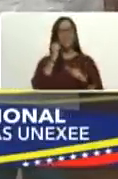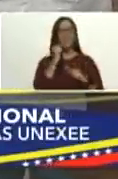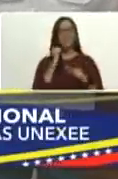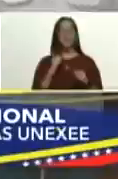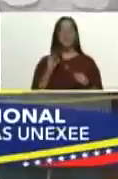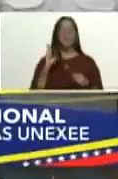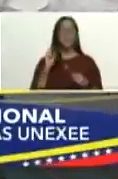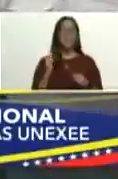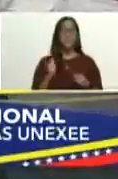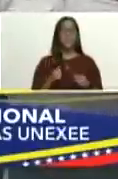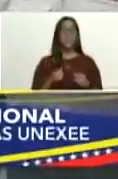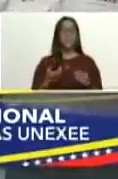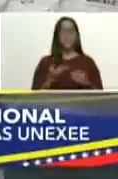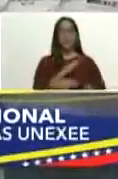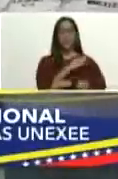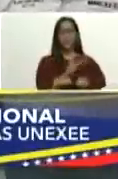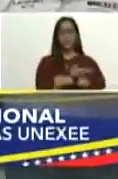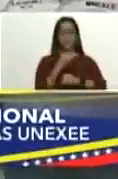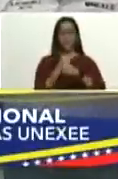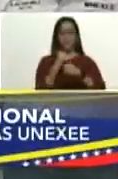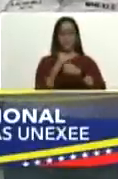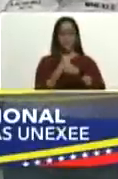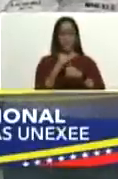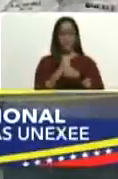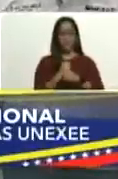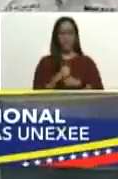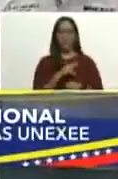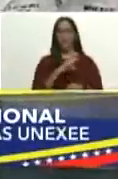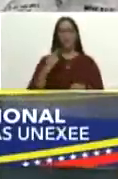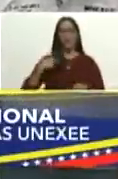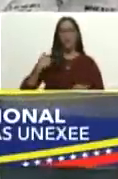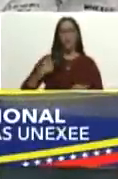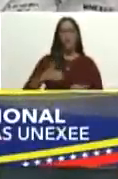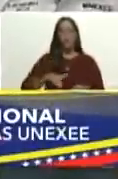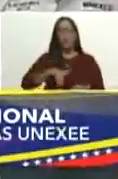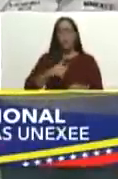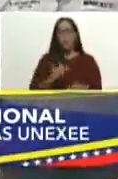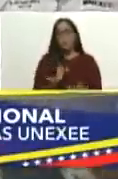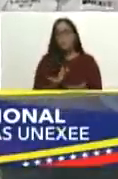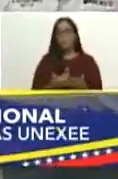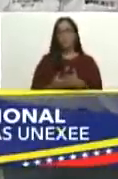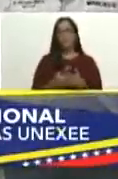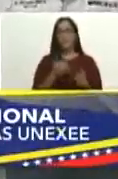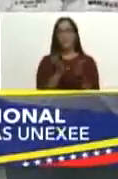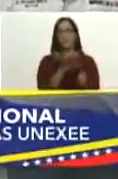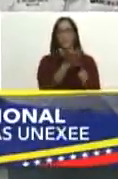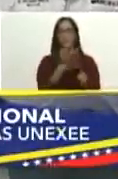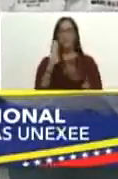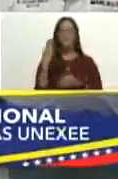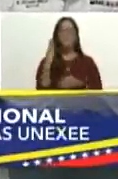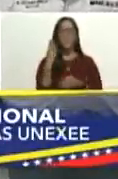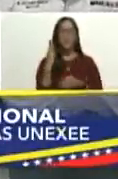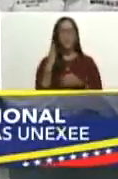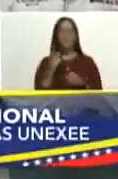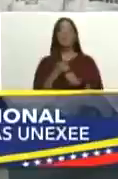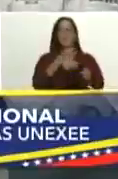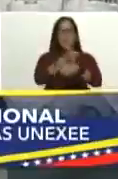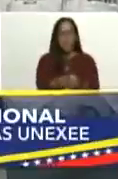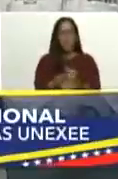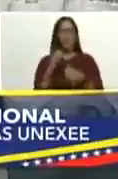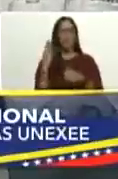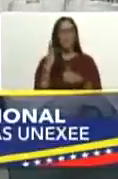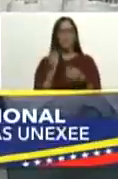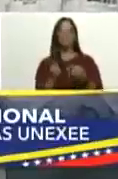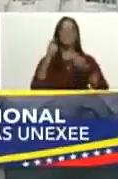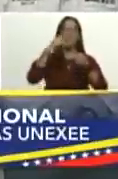que la Fuerza Trabajadora, que no tuvo oportunidad de ser bachilleres, saquen su bachillerato y se incorporen a